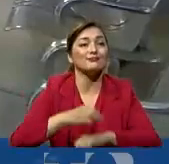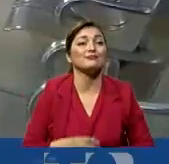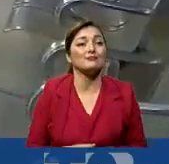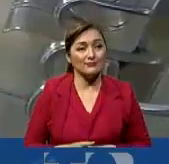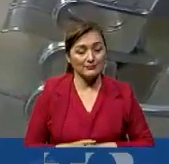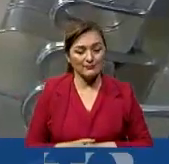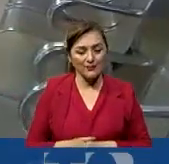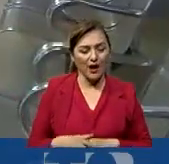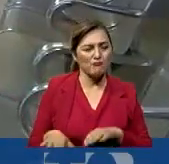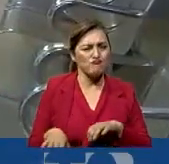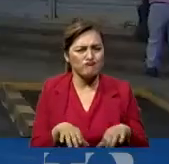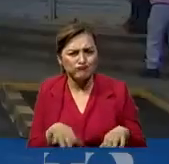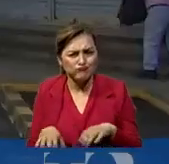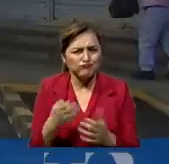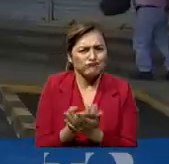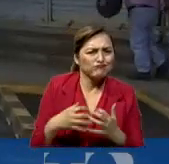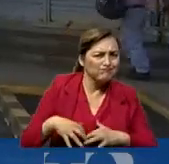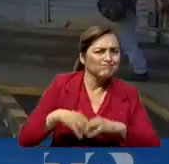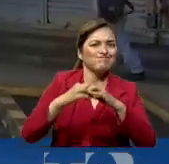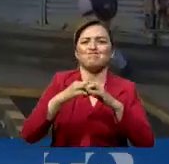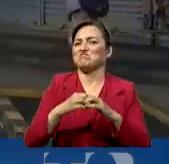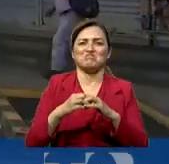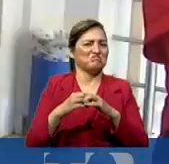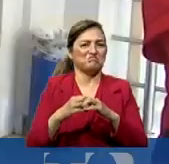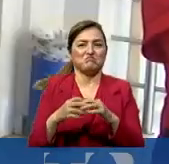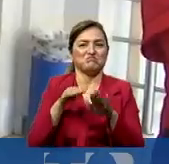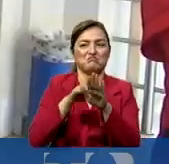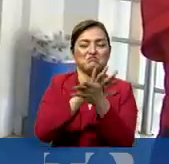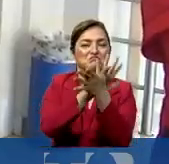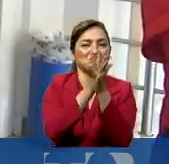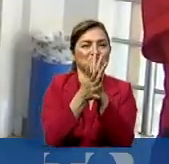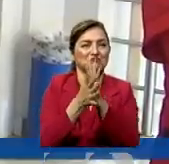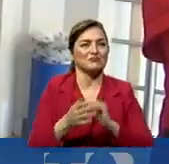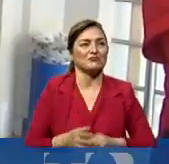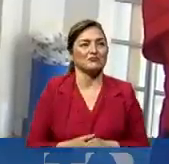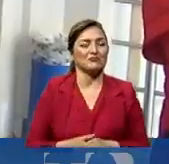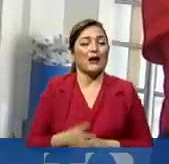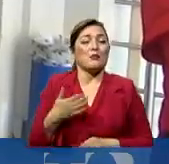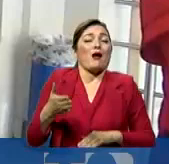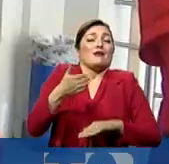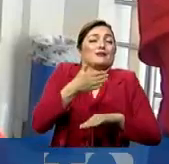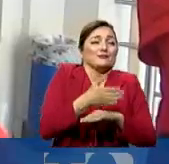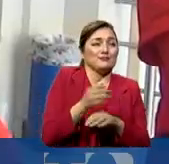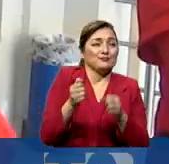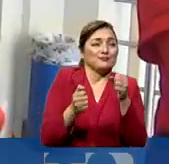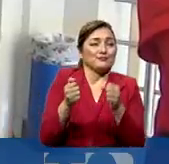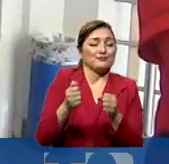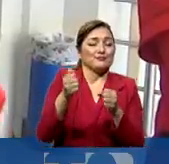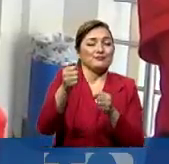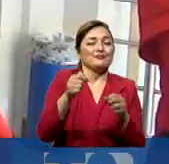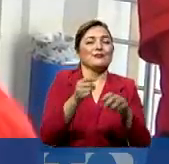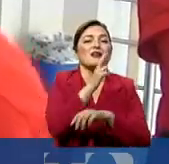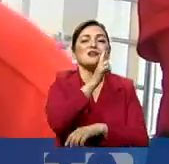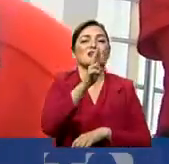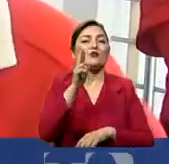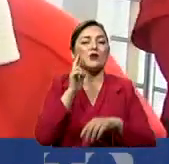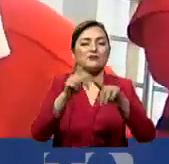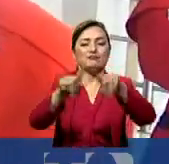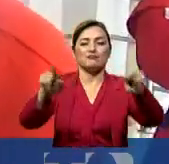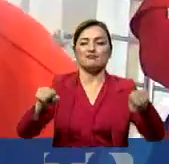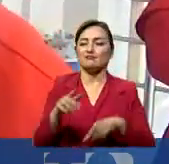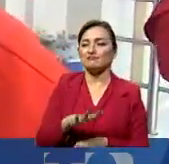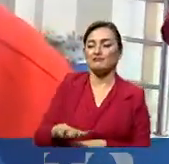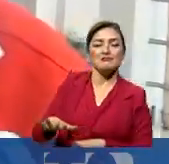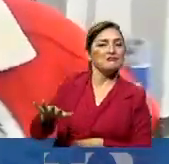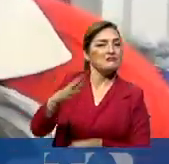para dinamizar la economía en esta infraestructura. Nos quitaron los carros. Yo soy de aquí del patio de comida. Mire, señorita,